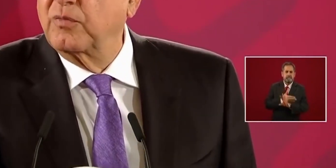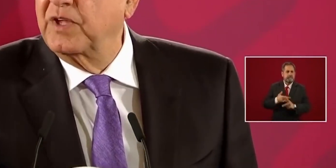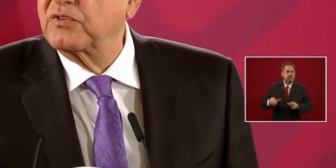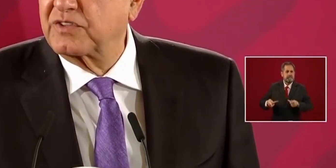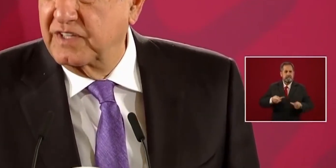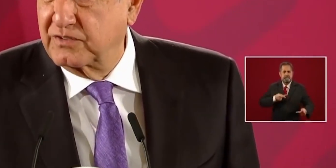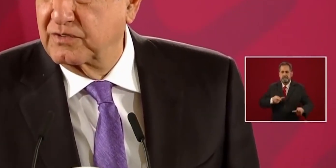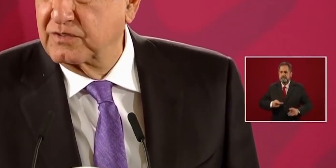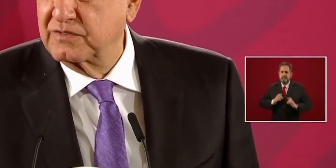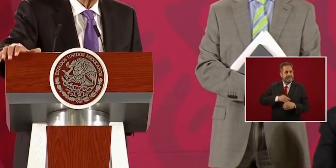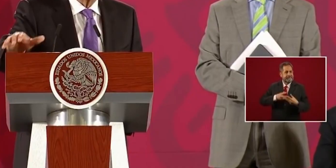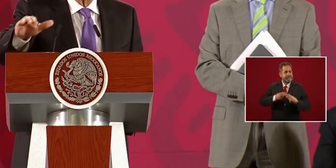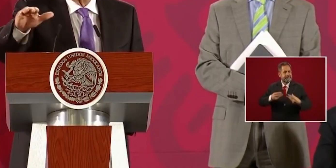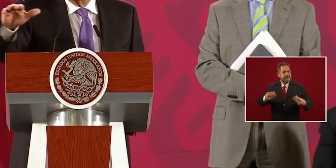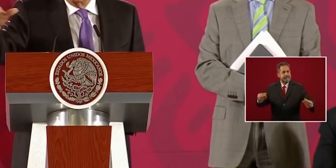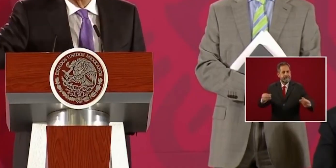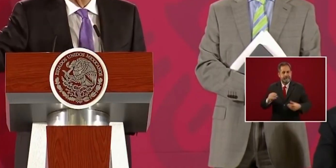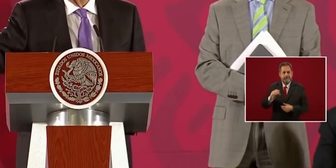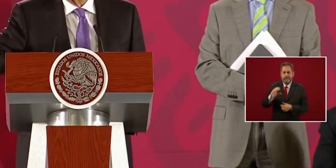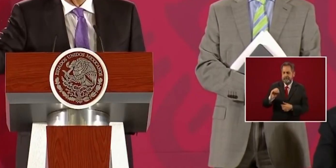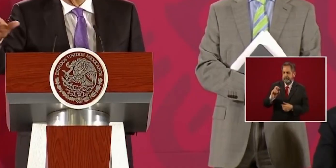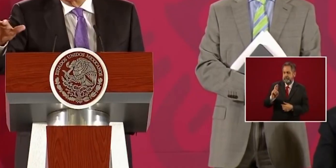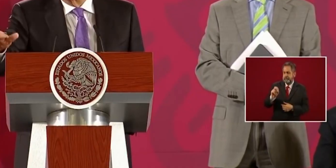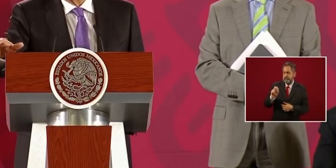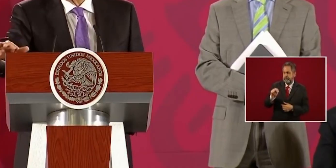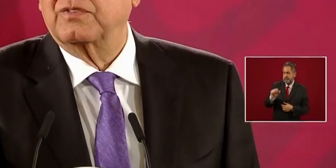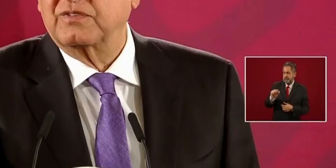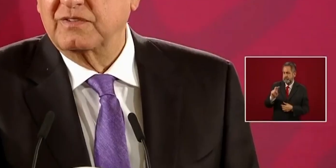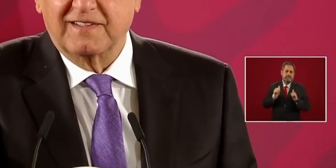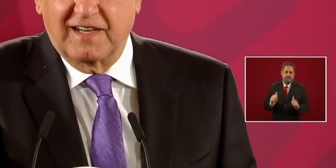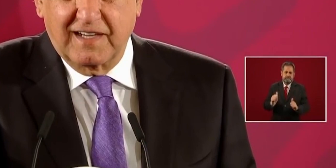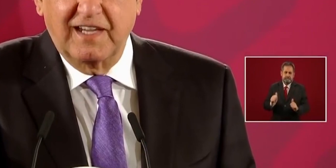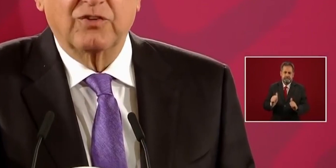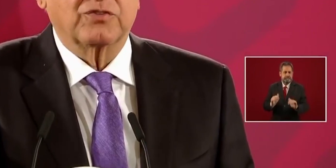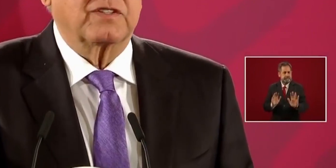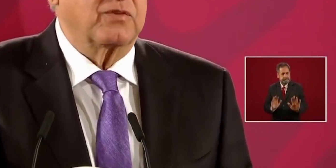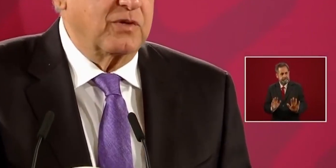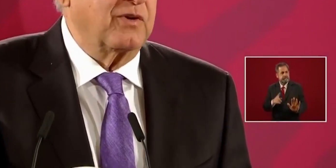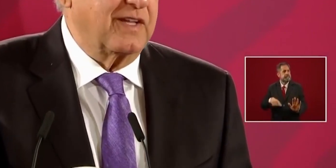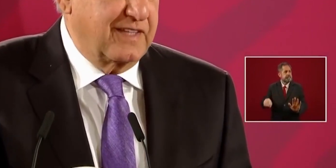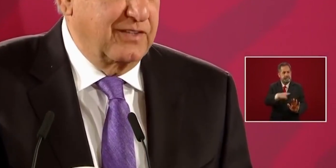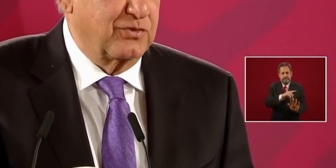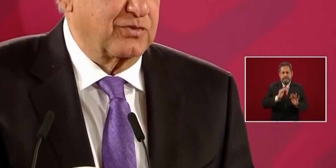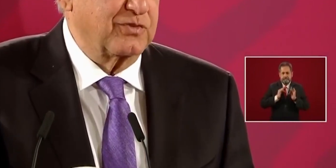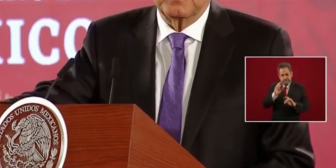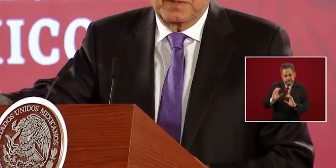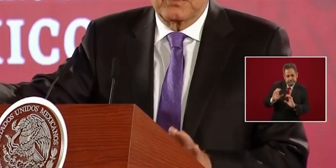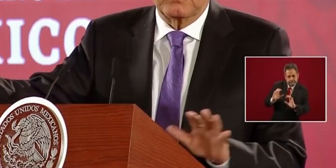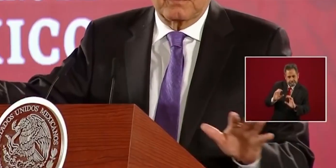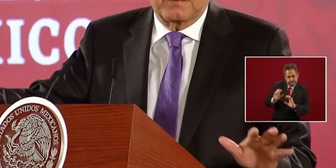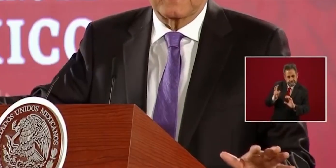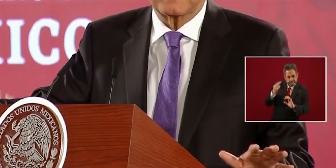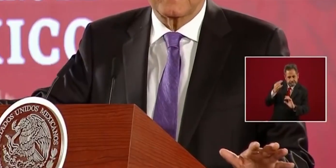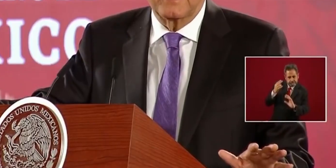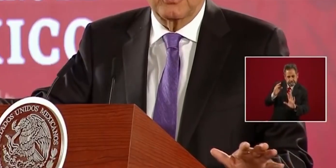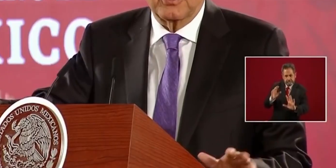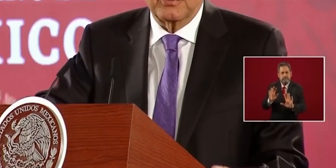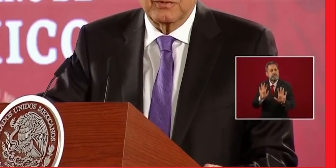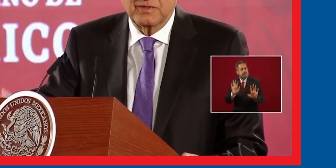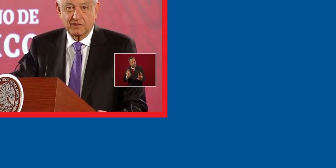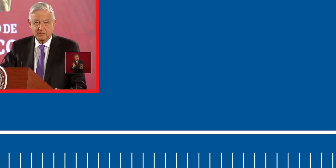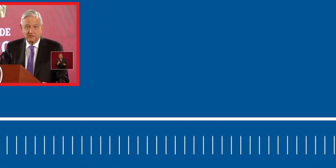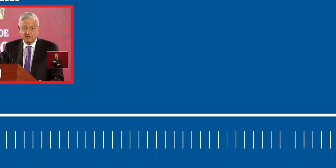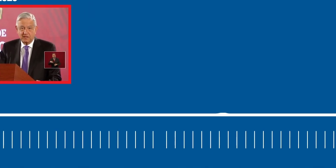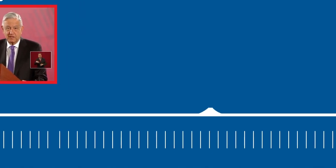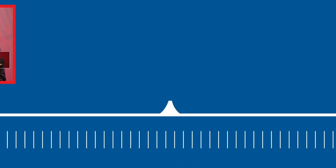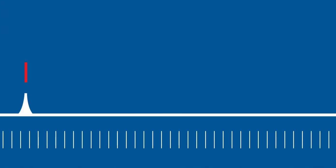preparados y con menos riesgos, para que estemos tranquilos, desde luego atentos, pero tranquilos.